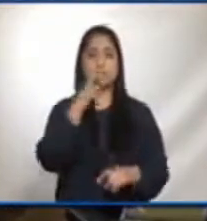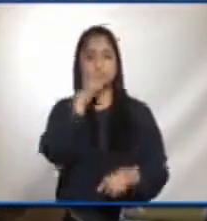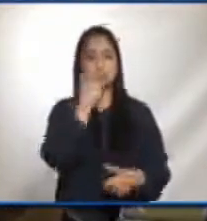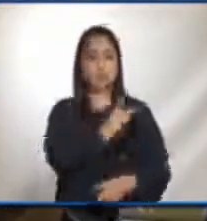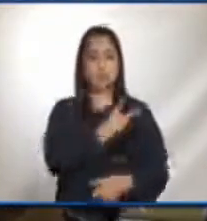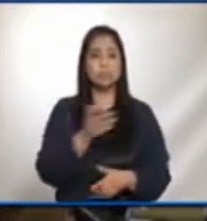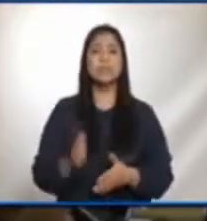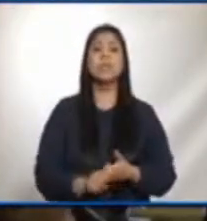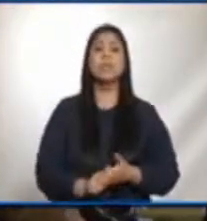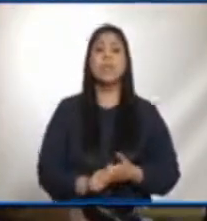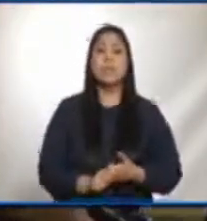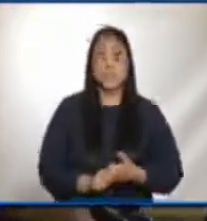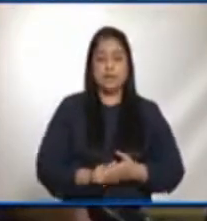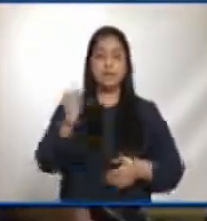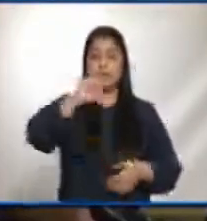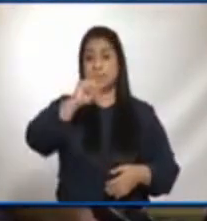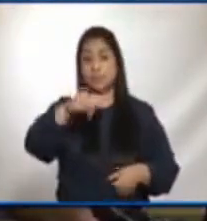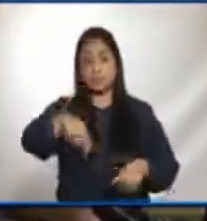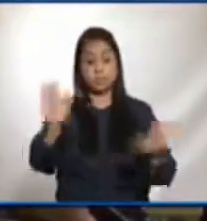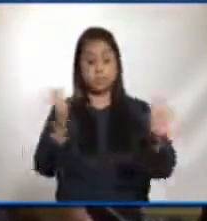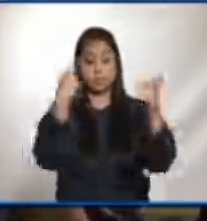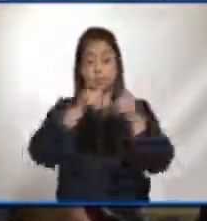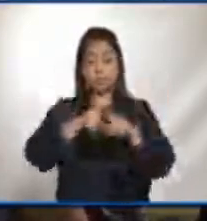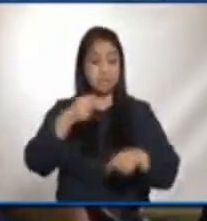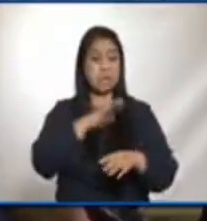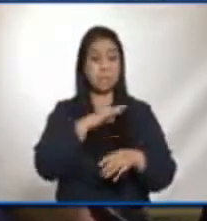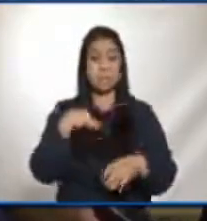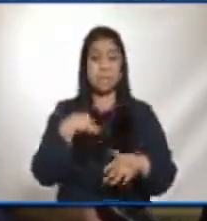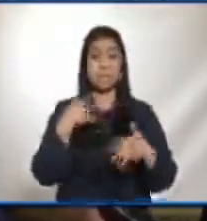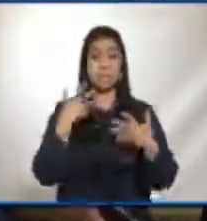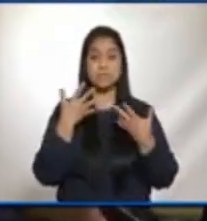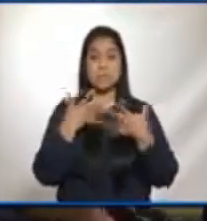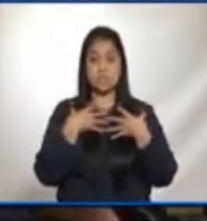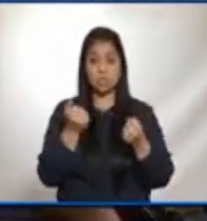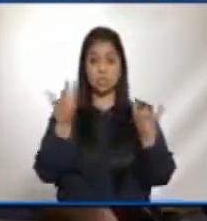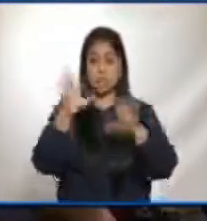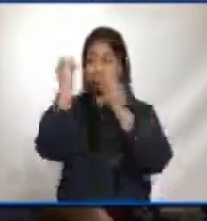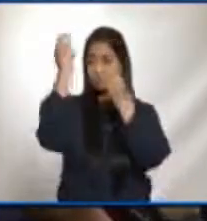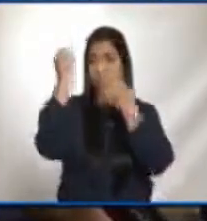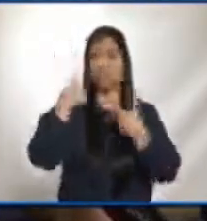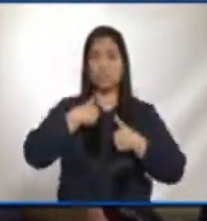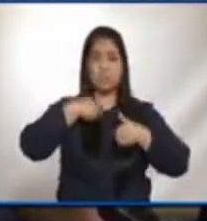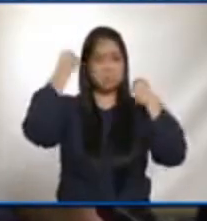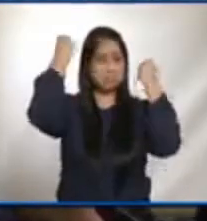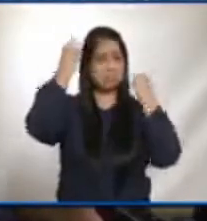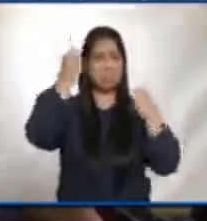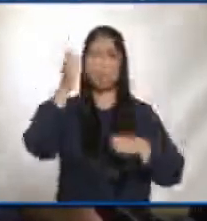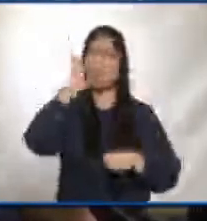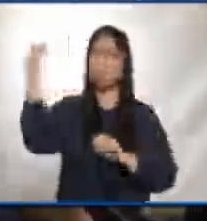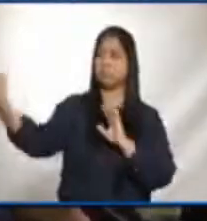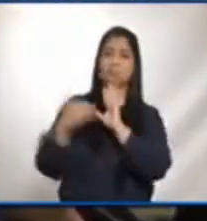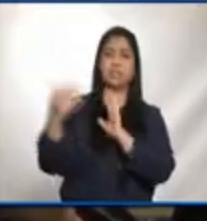ministra estuvo aquí a ver, enseñado incluso una carta de protesta formal que hicimos a COVAX porque pues, nos engañó con la